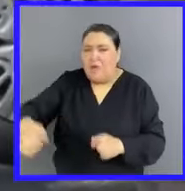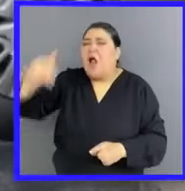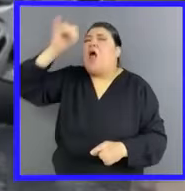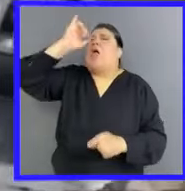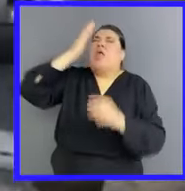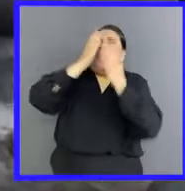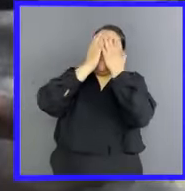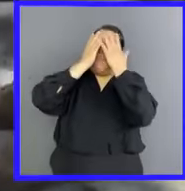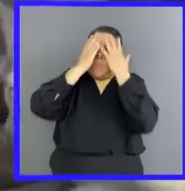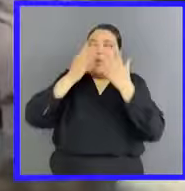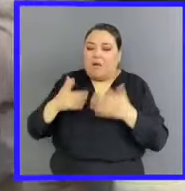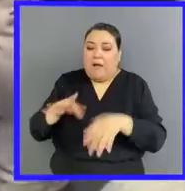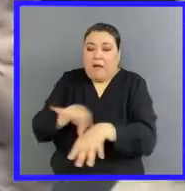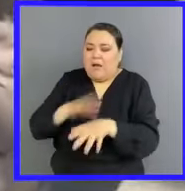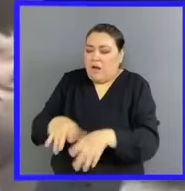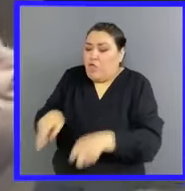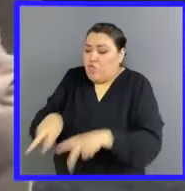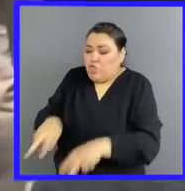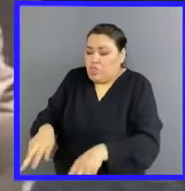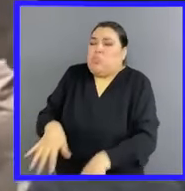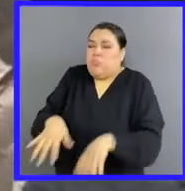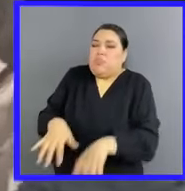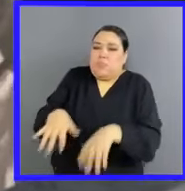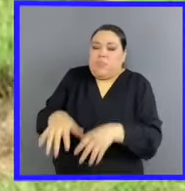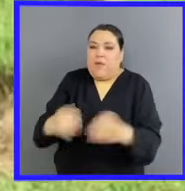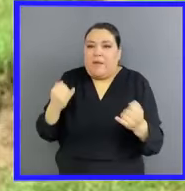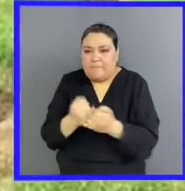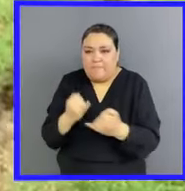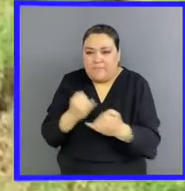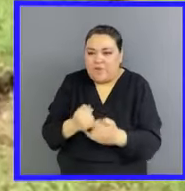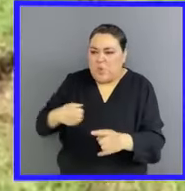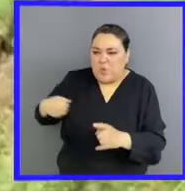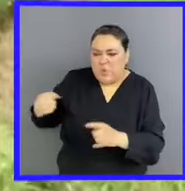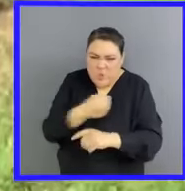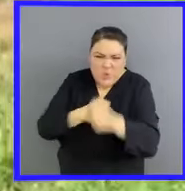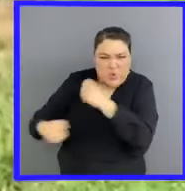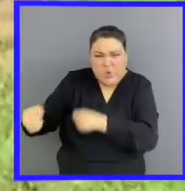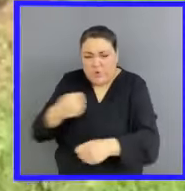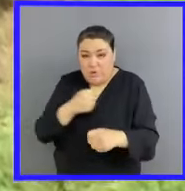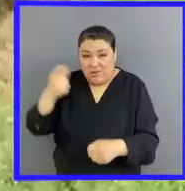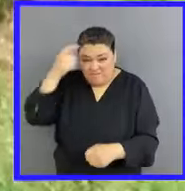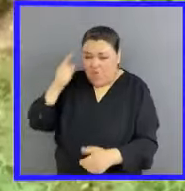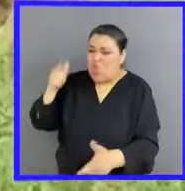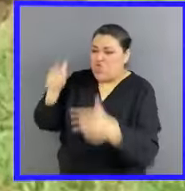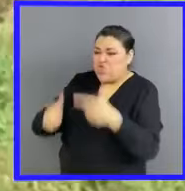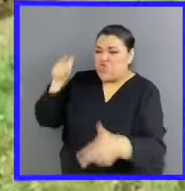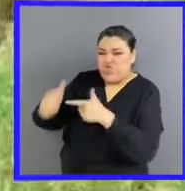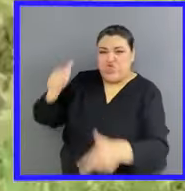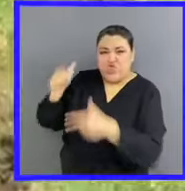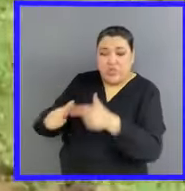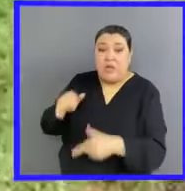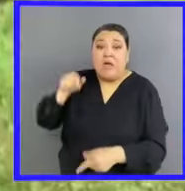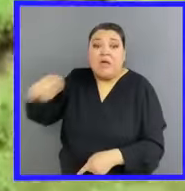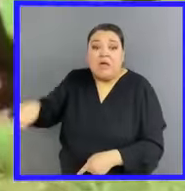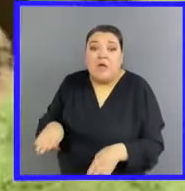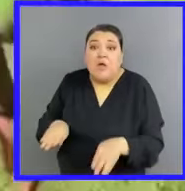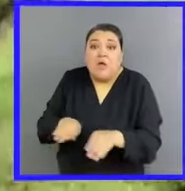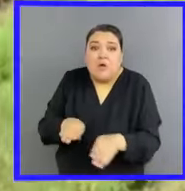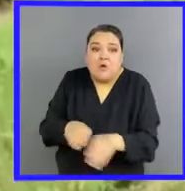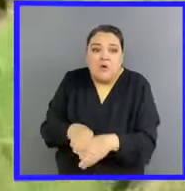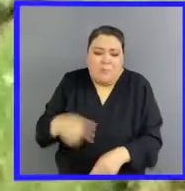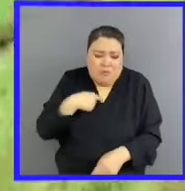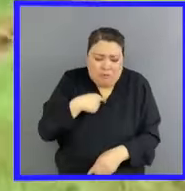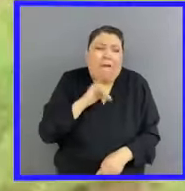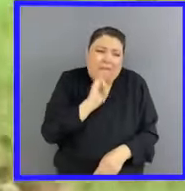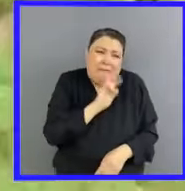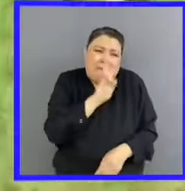descargas eléctricas, privación sensorial y agresiones físicas y psicológicas, hasta ser obligado a autoinculparse en diversos